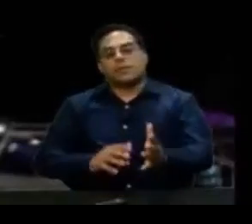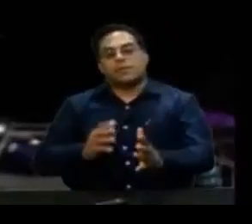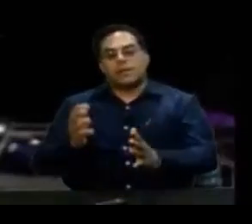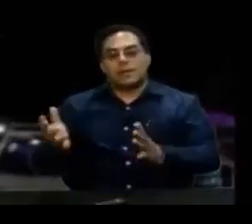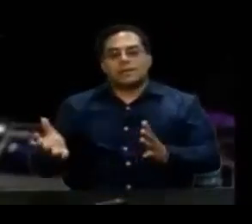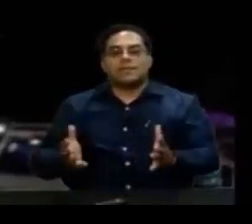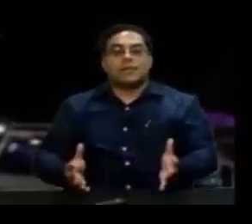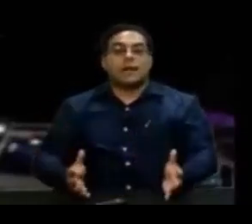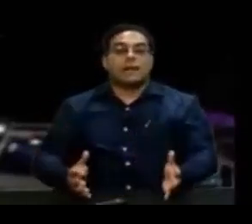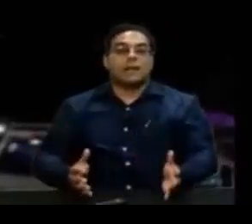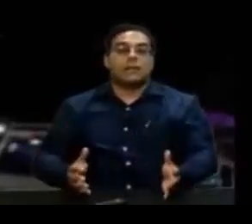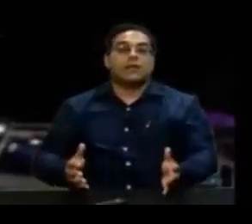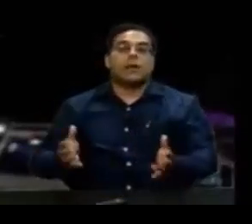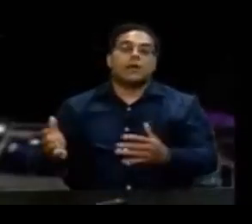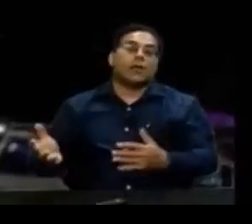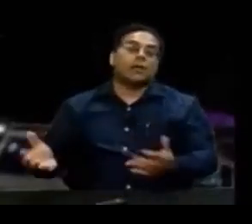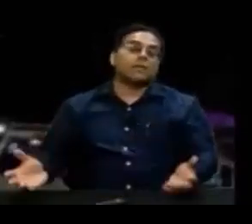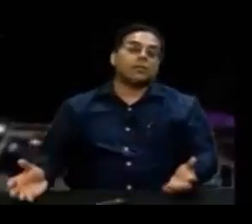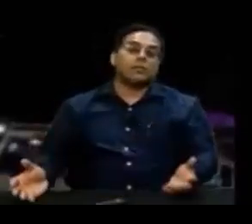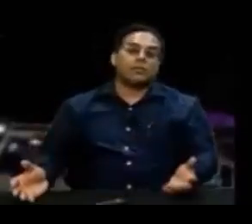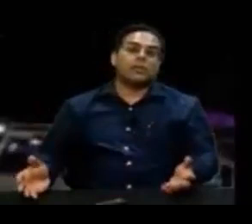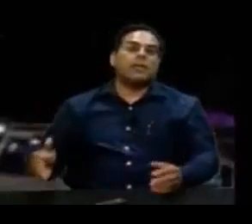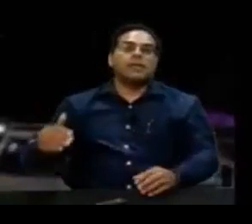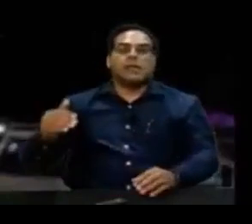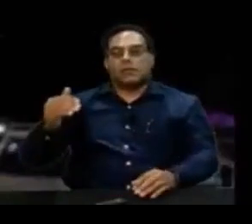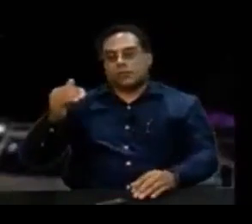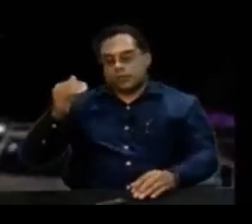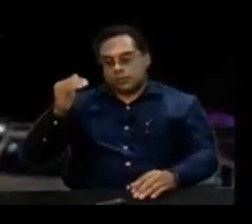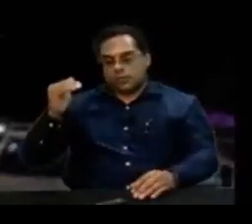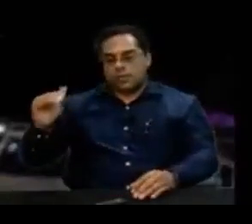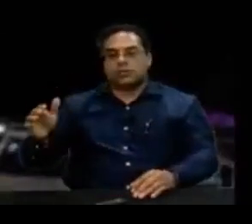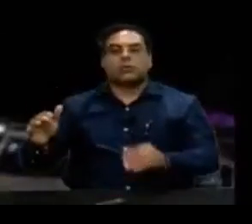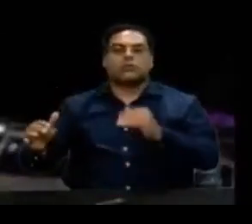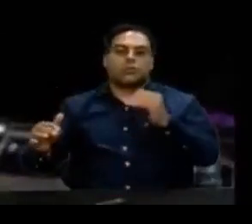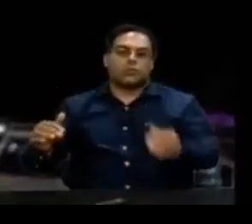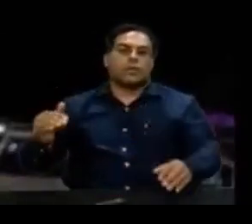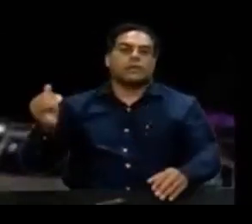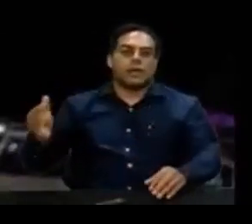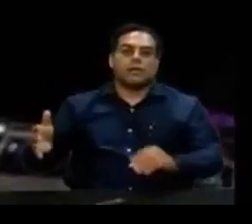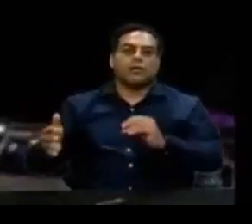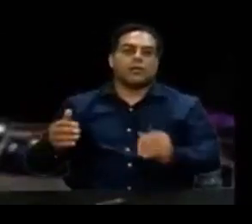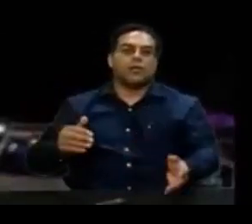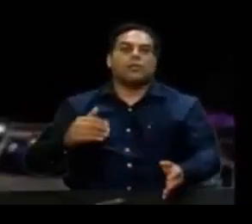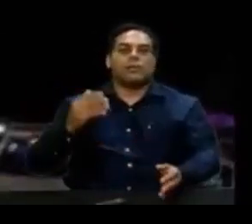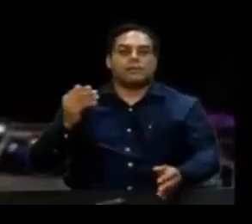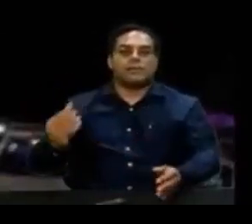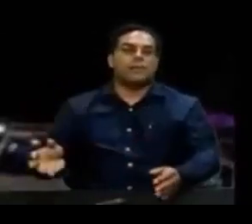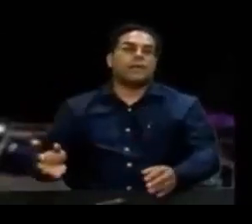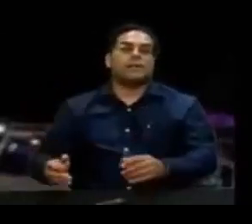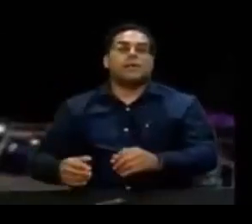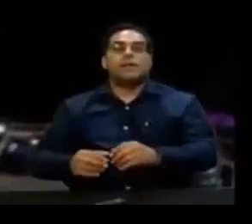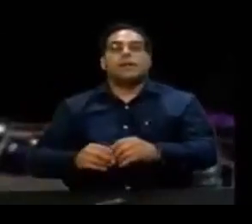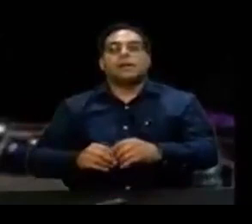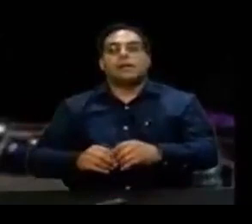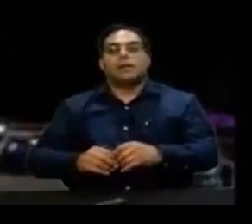se van a clasificar de acuerdo a la localización. También tenemos fracturas de cóndilo, subcondíleas, de ángulo de cuerpo, parasinficiarias.